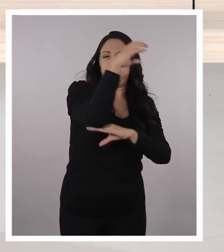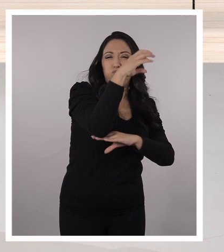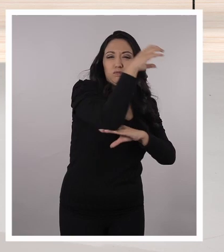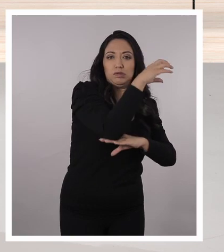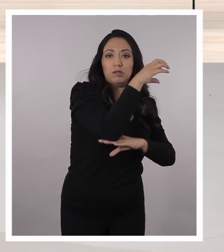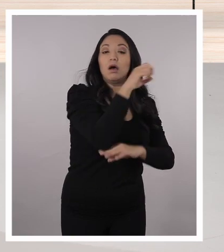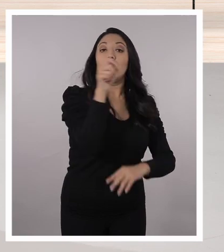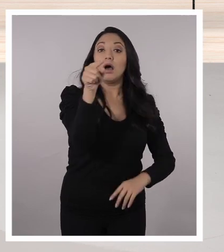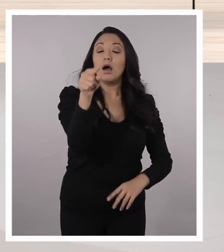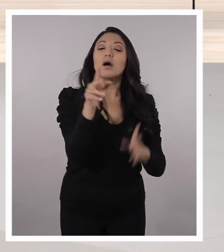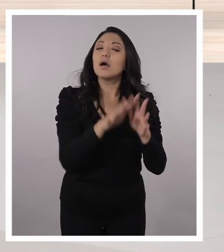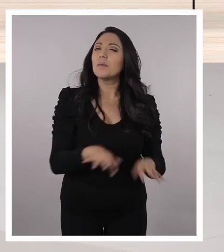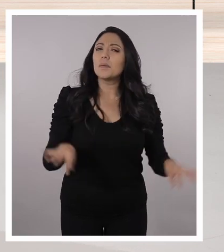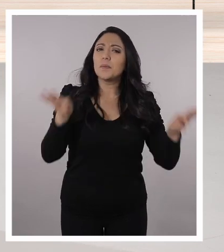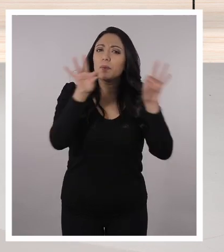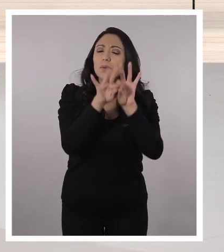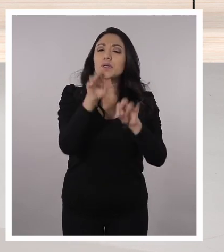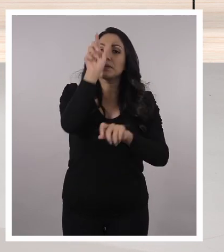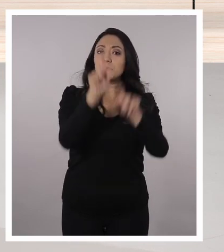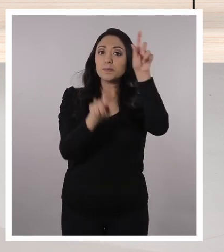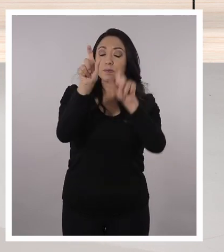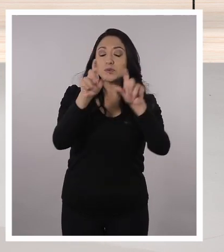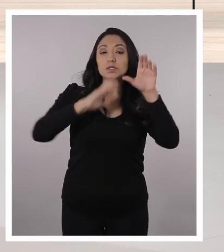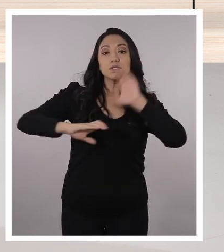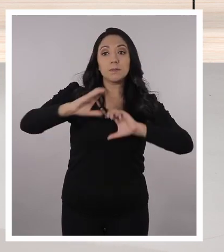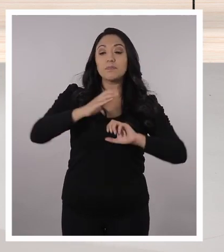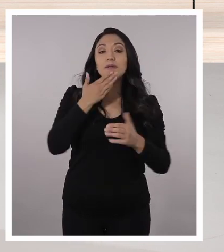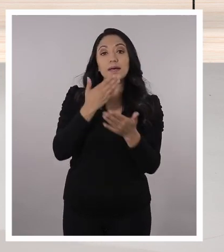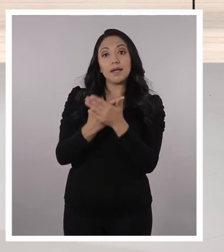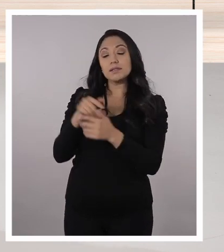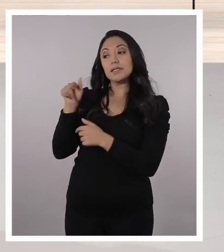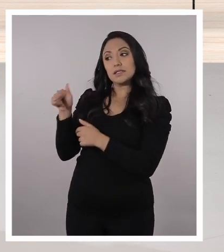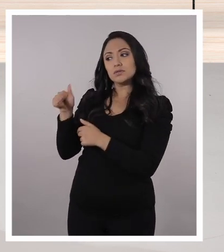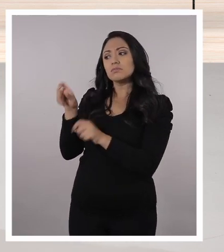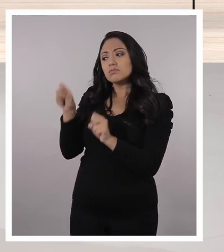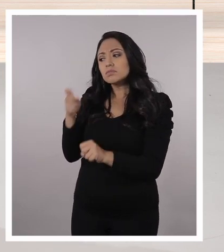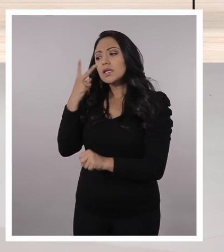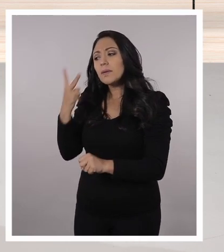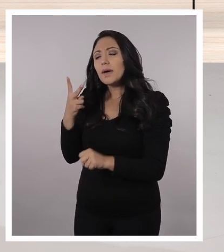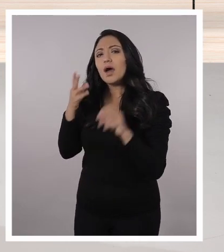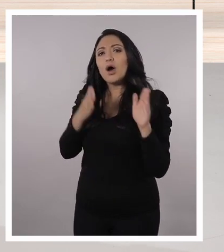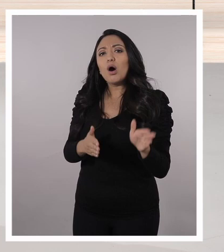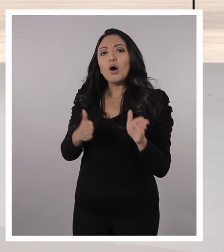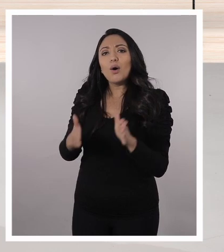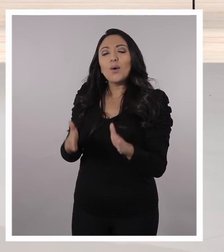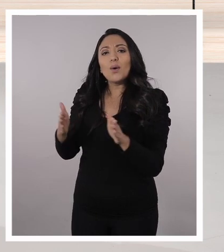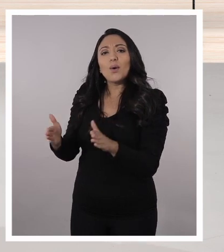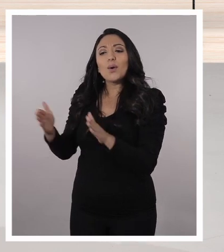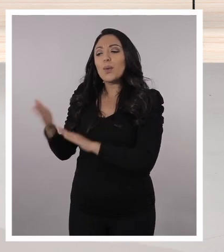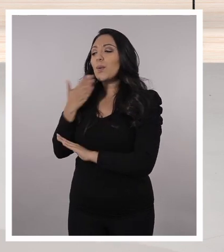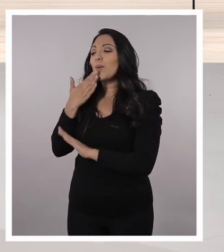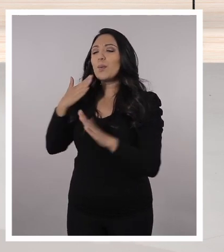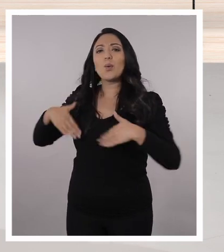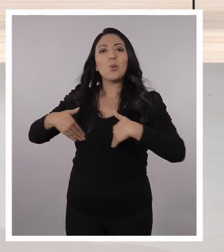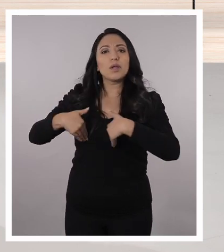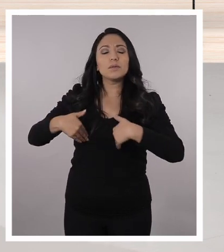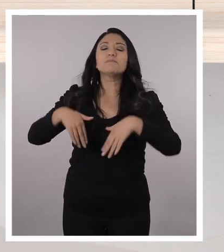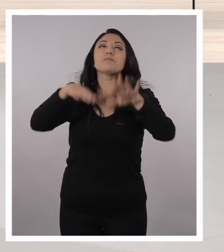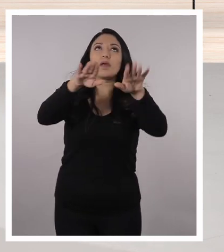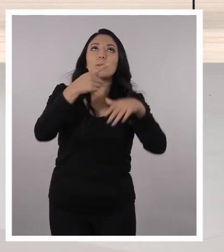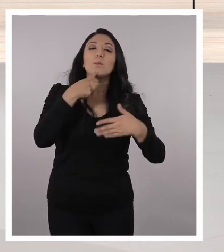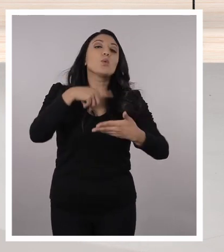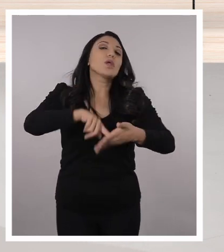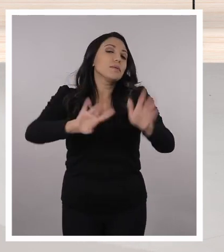que los fósiles son muy importantes para los científicos, ya que gracias a los fósiles podemos determinar el orden cronológico de las